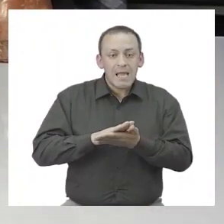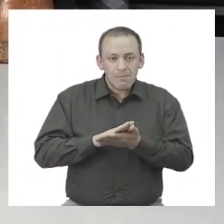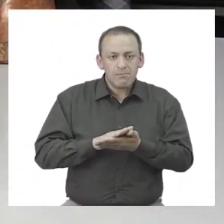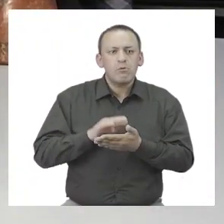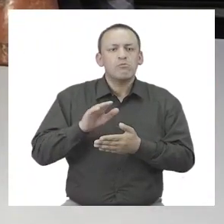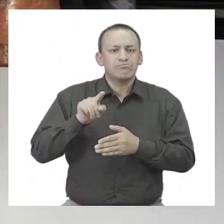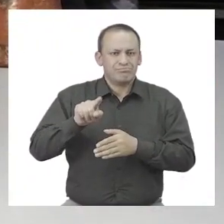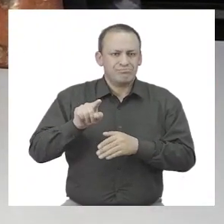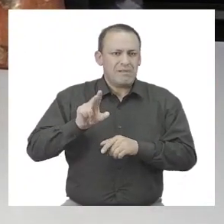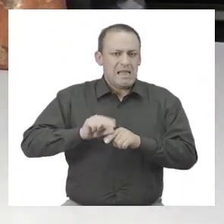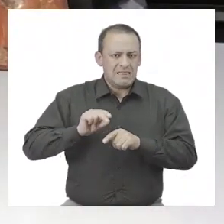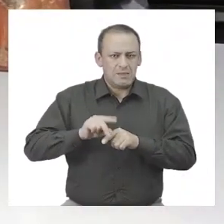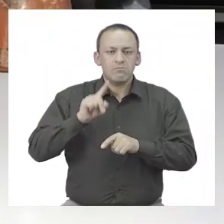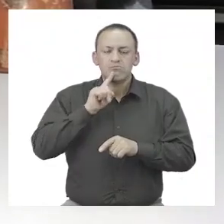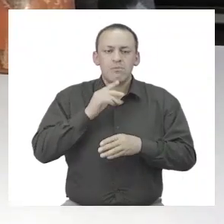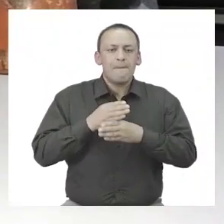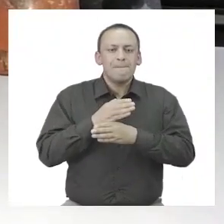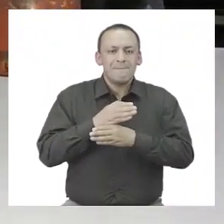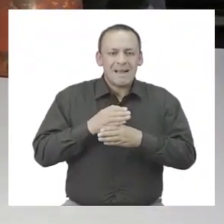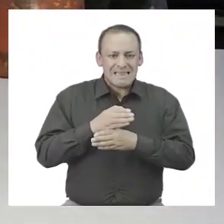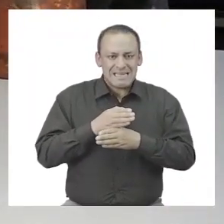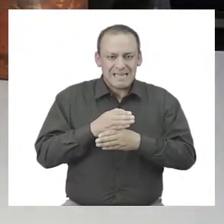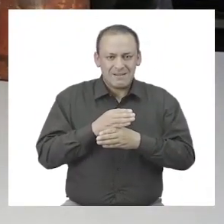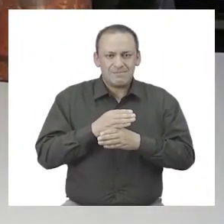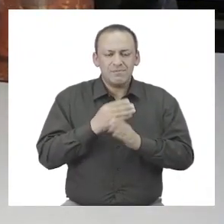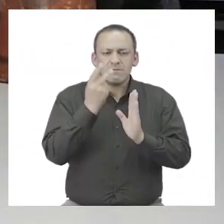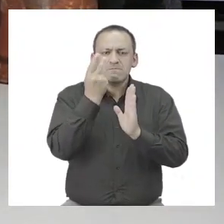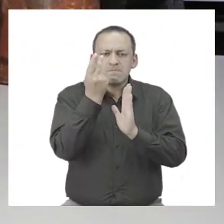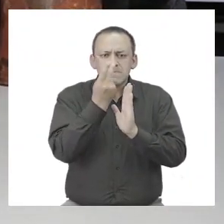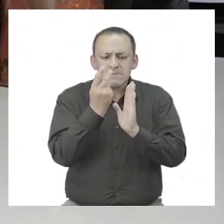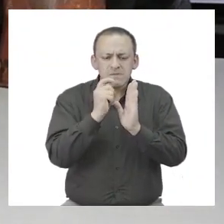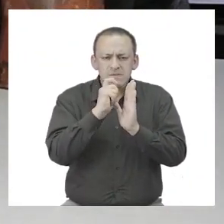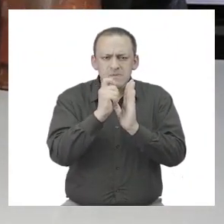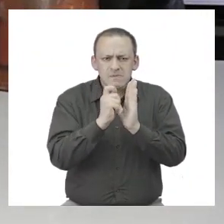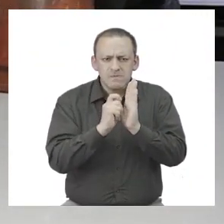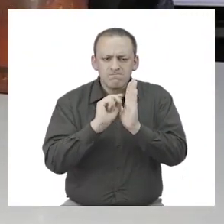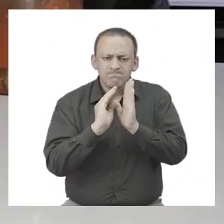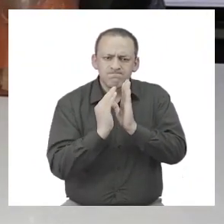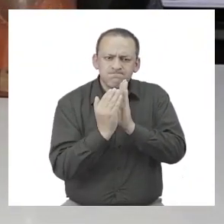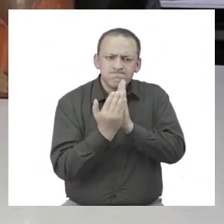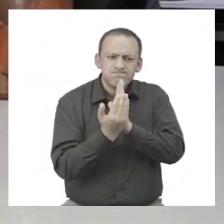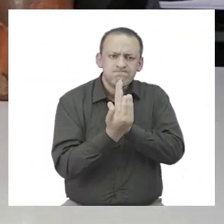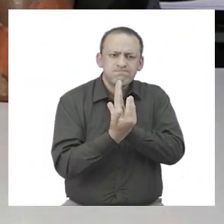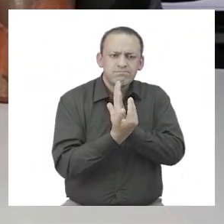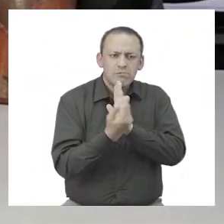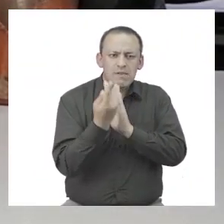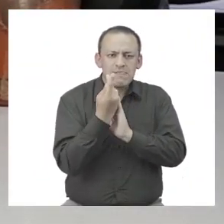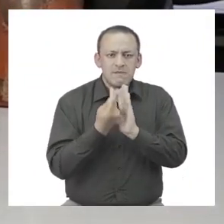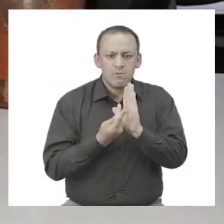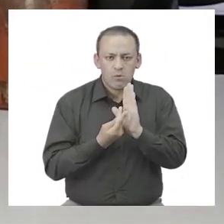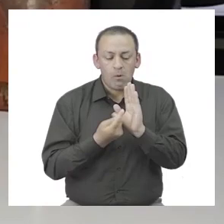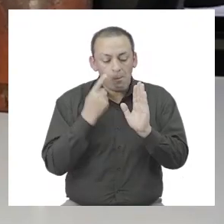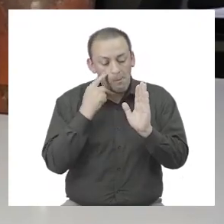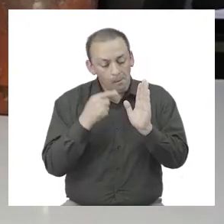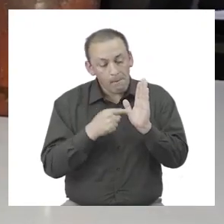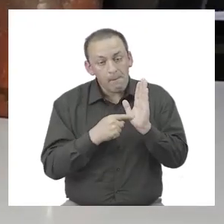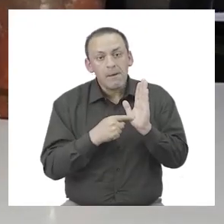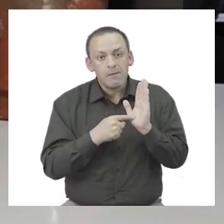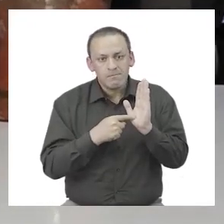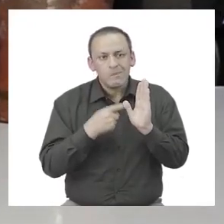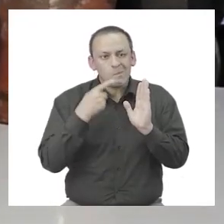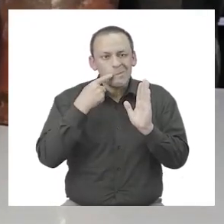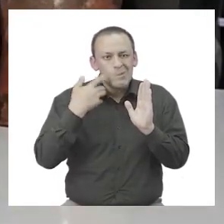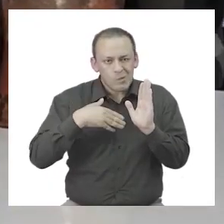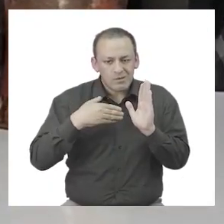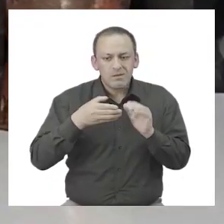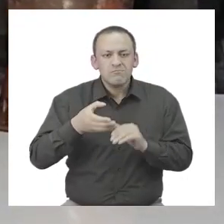quero incaico, que este es de madera, tiene una decoración incisa, ¿ya? Y nos demuestra, ¿no es cierto?, la importancia